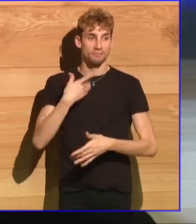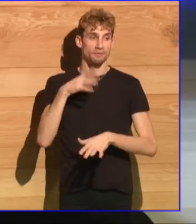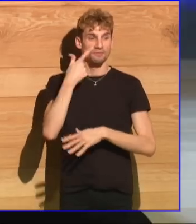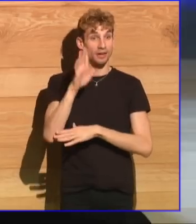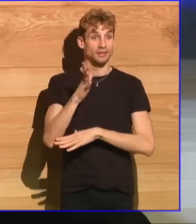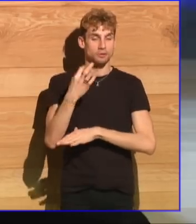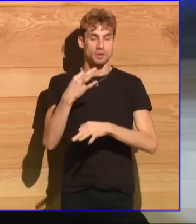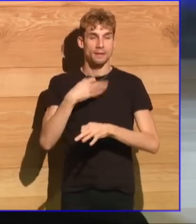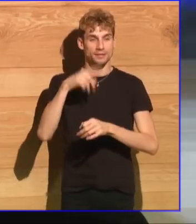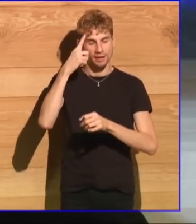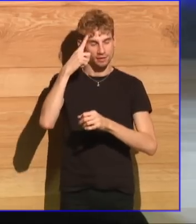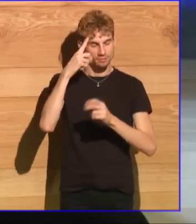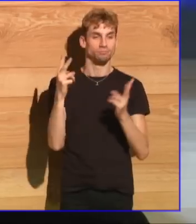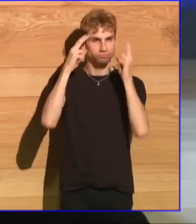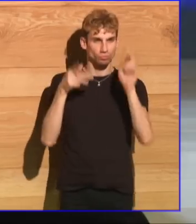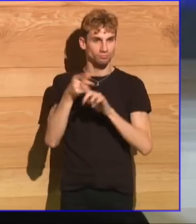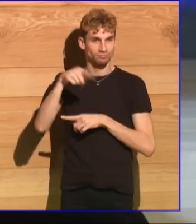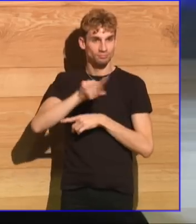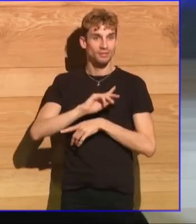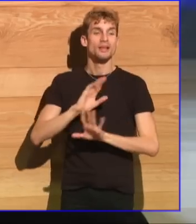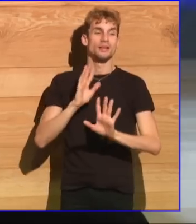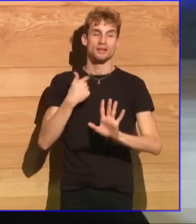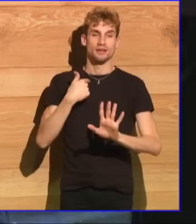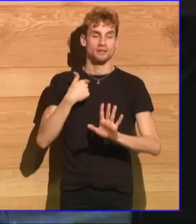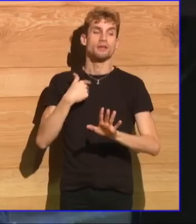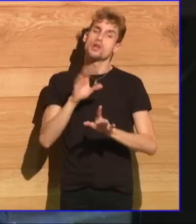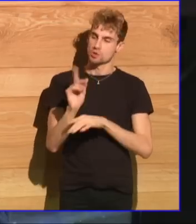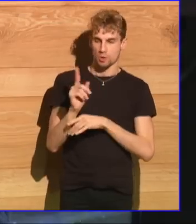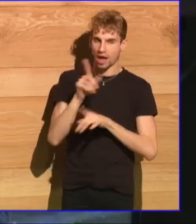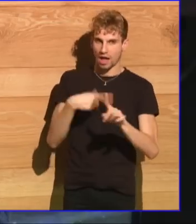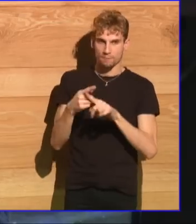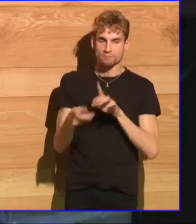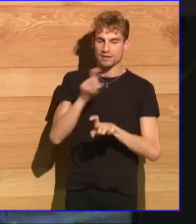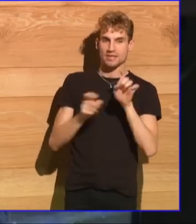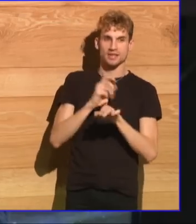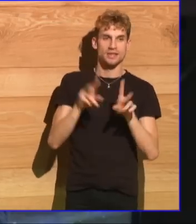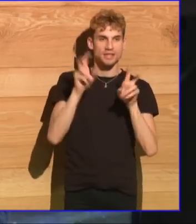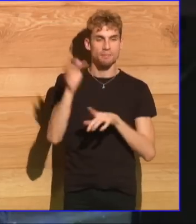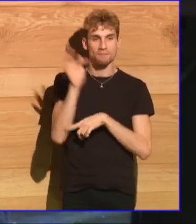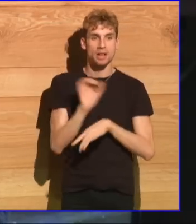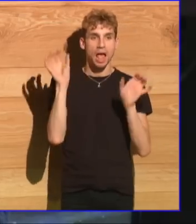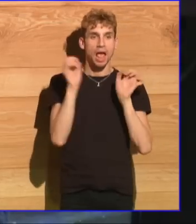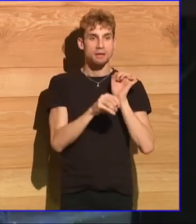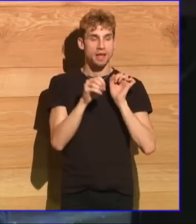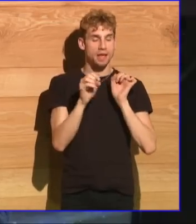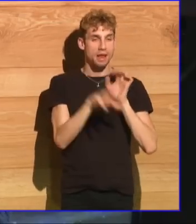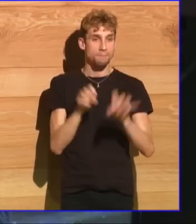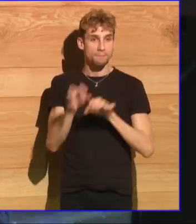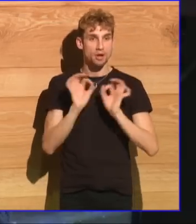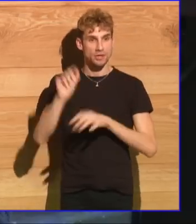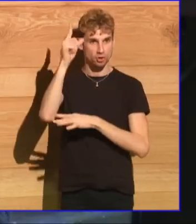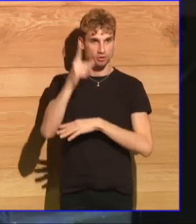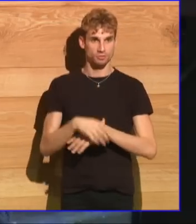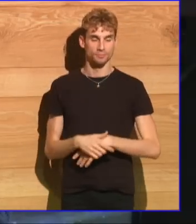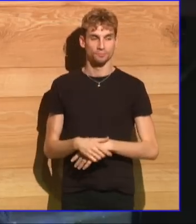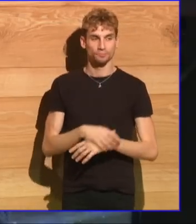despierto para eso y no he sabido leer. De hecho, volvemos al Imperio del Sol porque hay mucho que decir todavía. Al Imperio del Sol. Del Imperio del Sol.